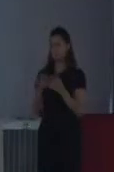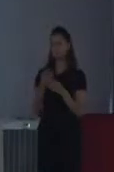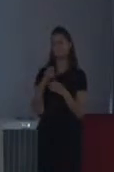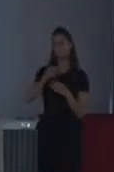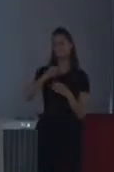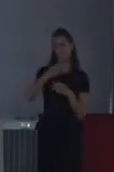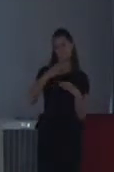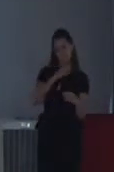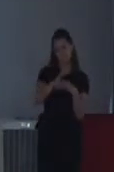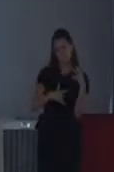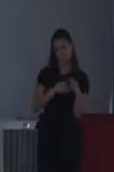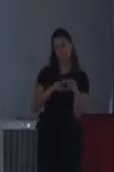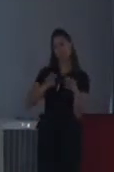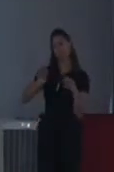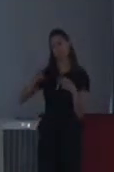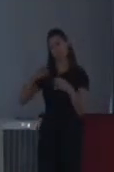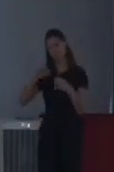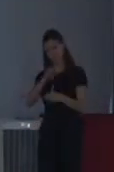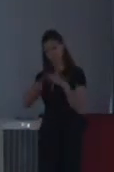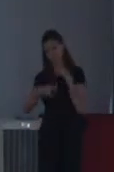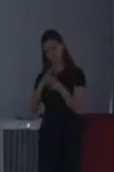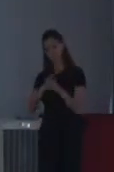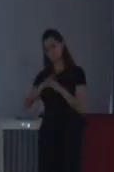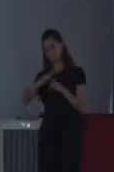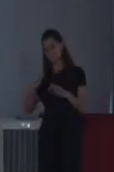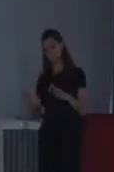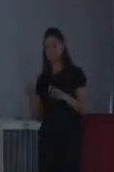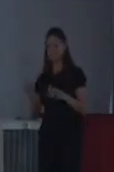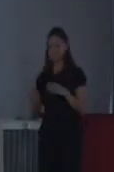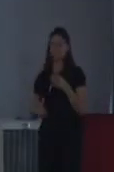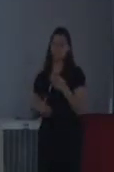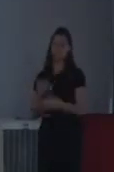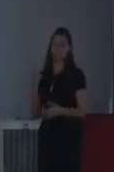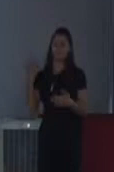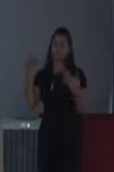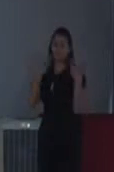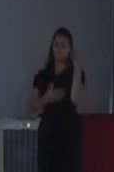Guerra Mundial, ¿sí? En donde empezamos a mirar